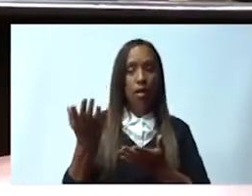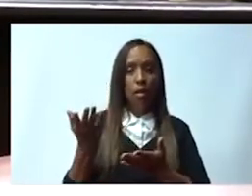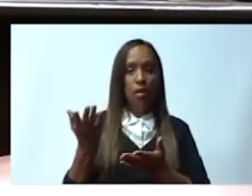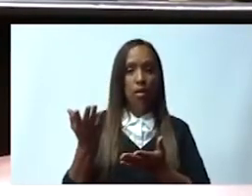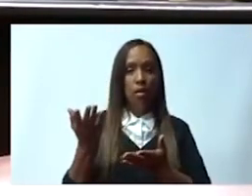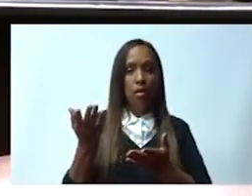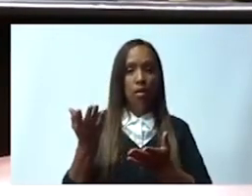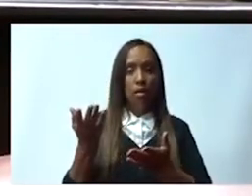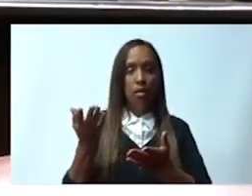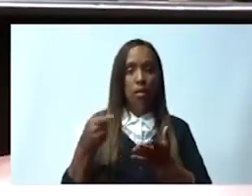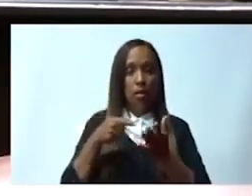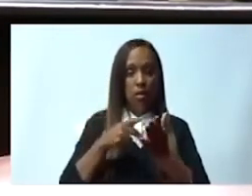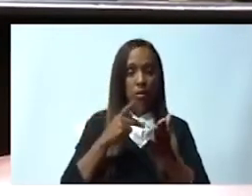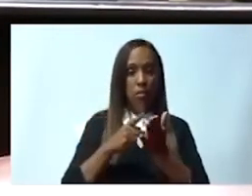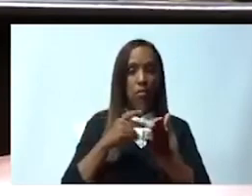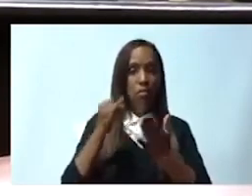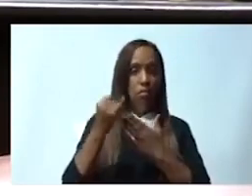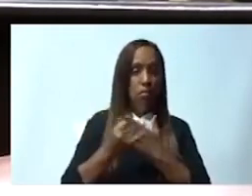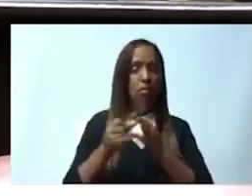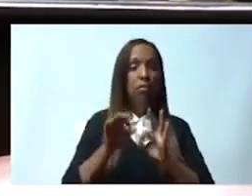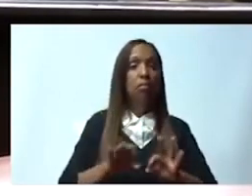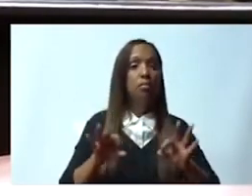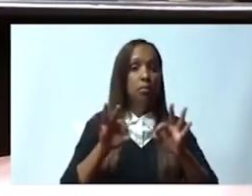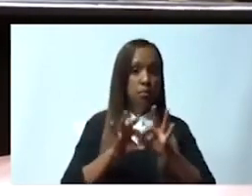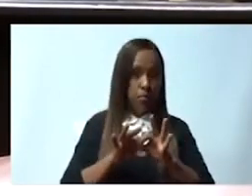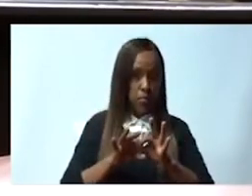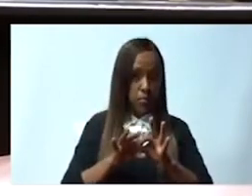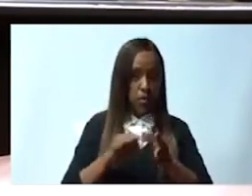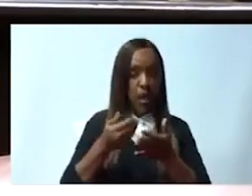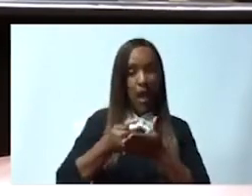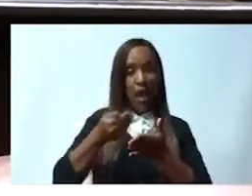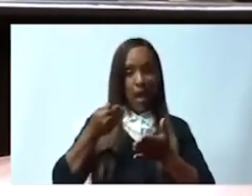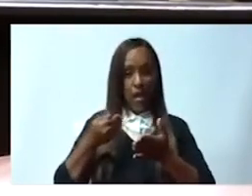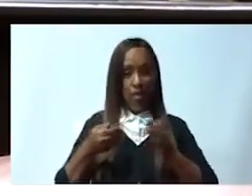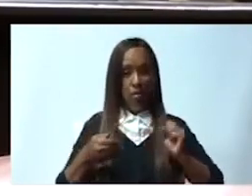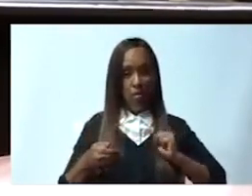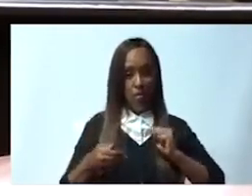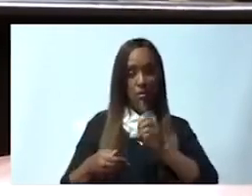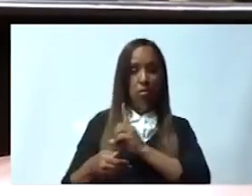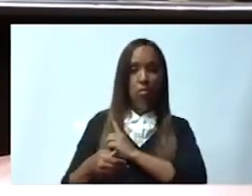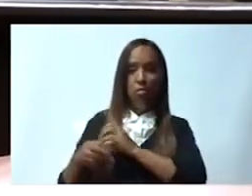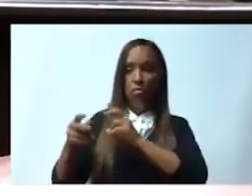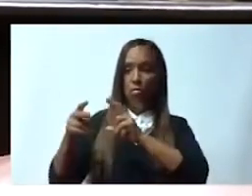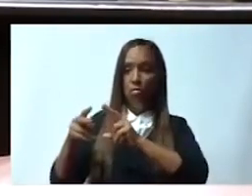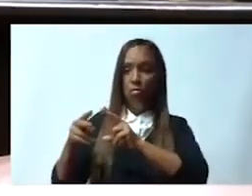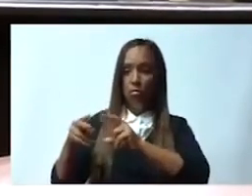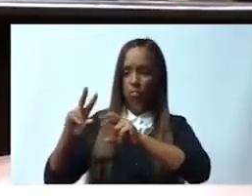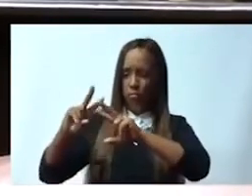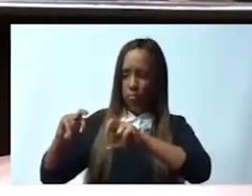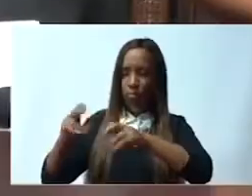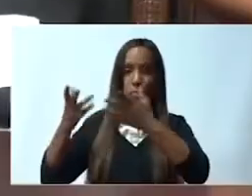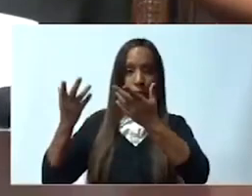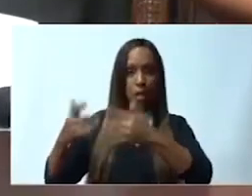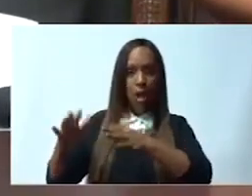solicitamos, honorables diputados y diputadas, el voto favorable. Muchas gracias, presidente.